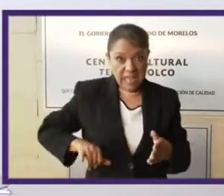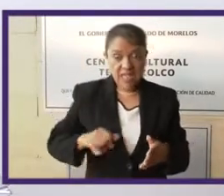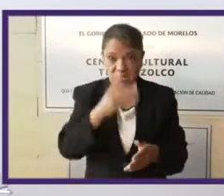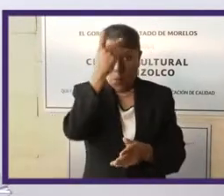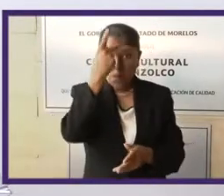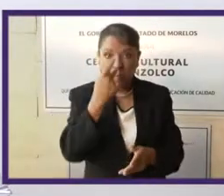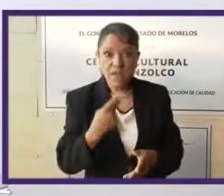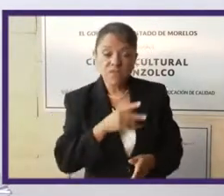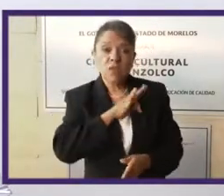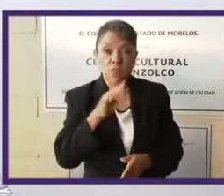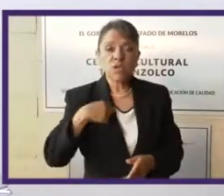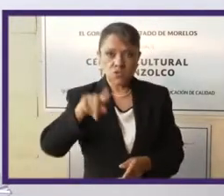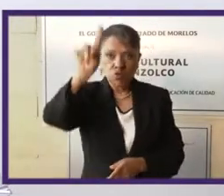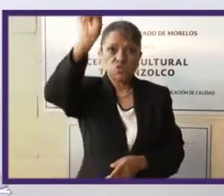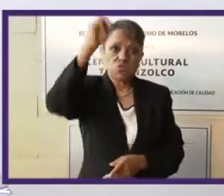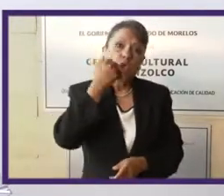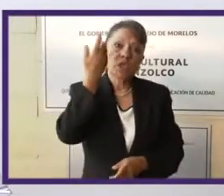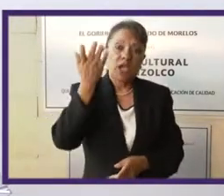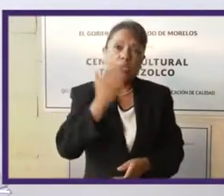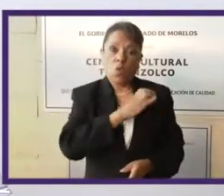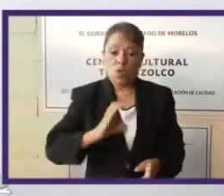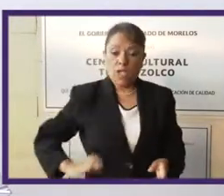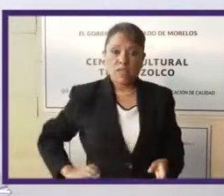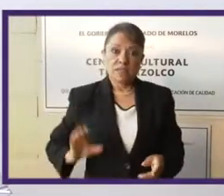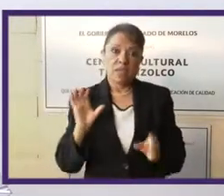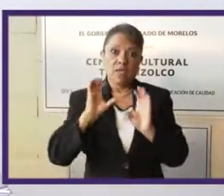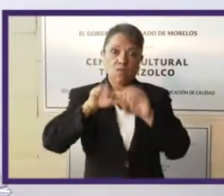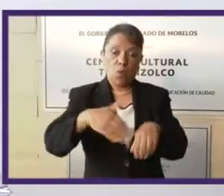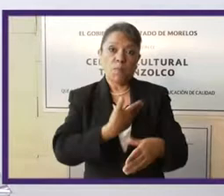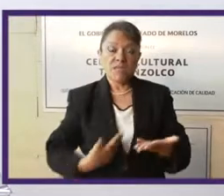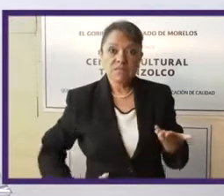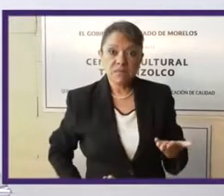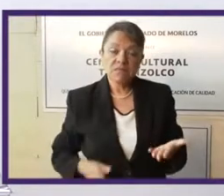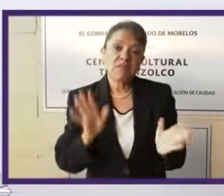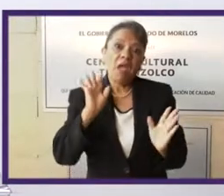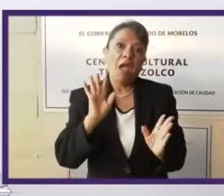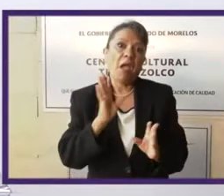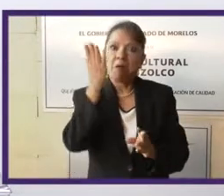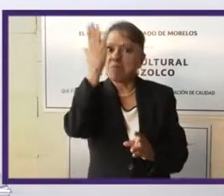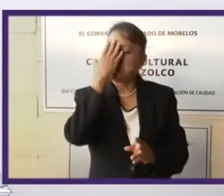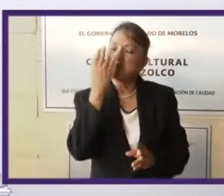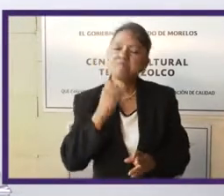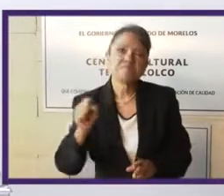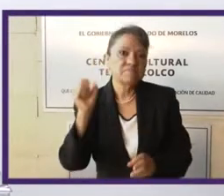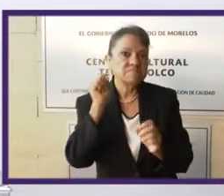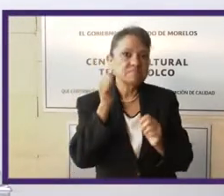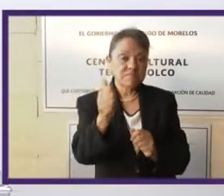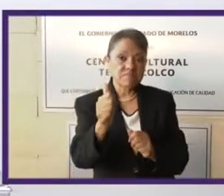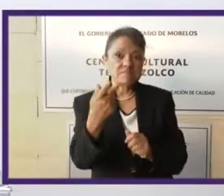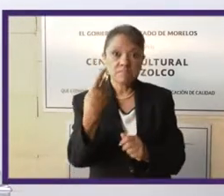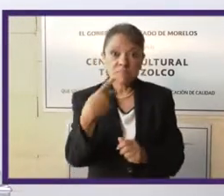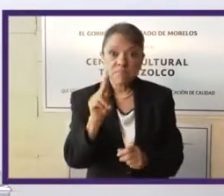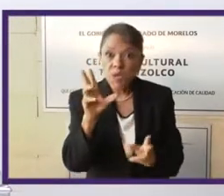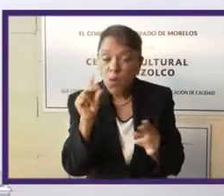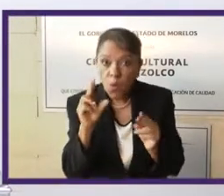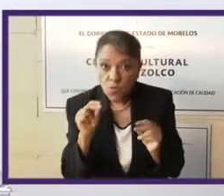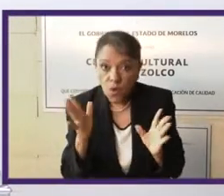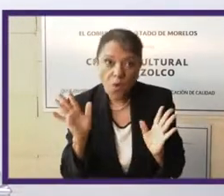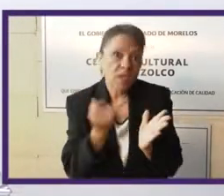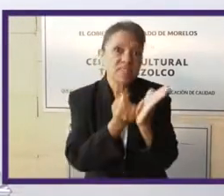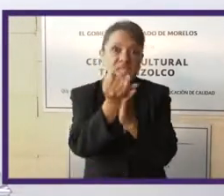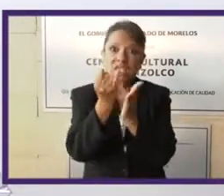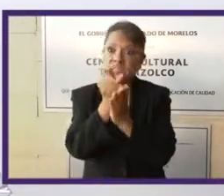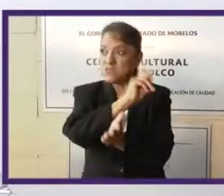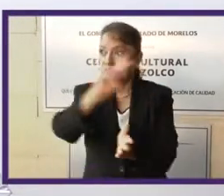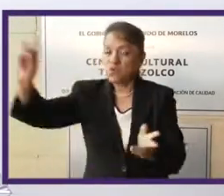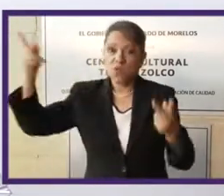que quiere y es el que encabeza el frente sería extraordinario pero si no la decisión que todos los